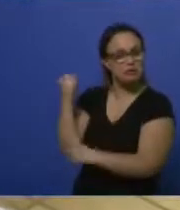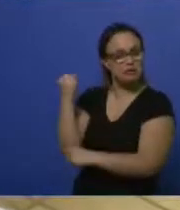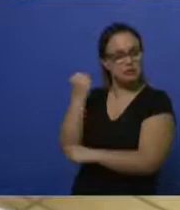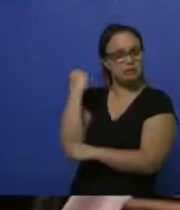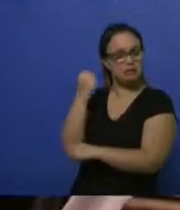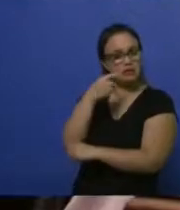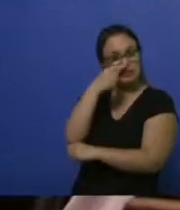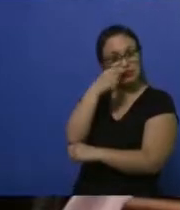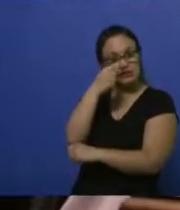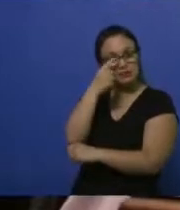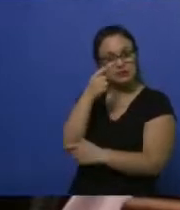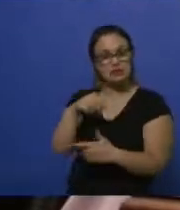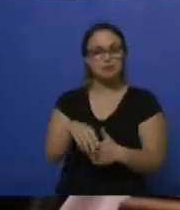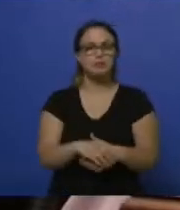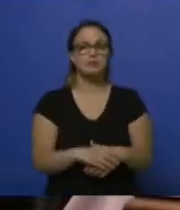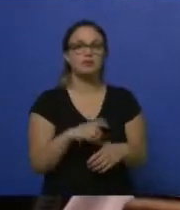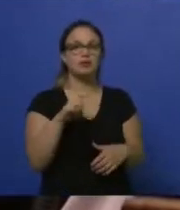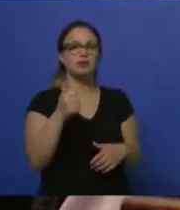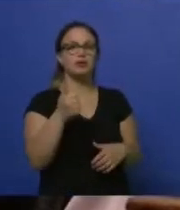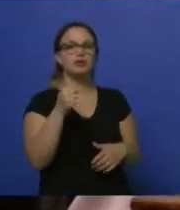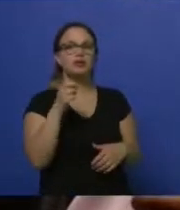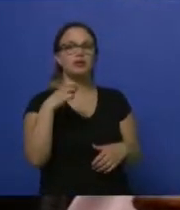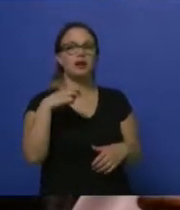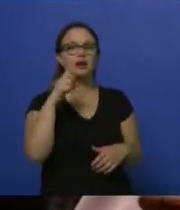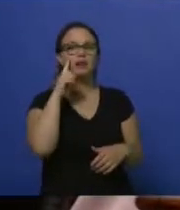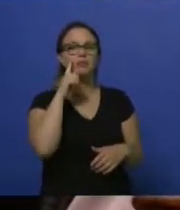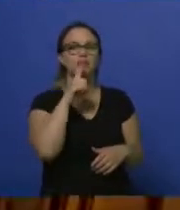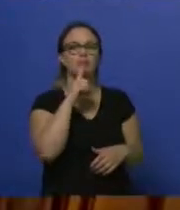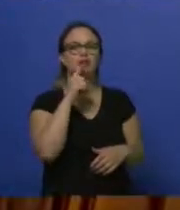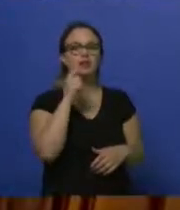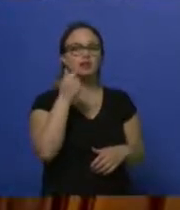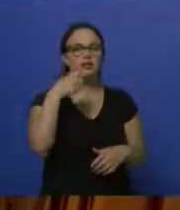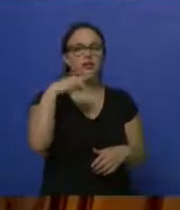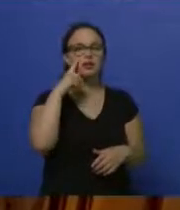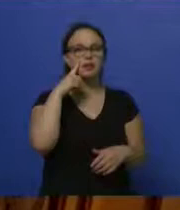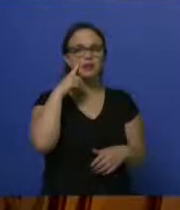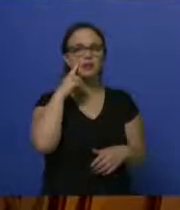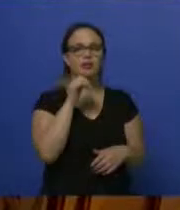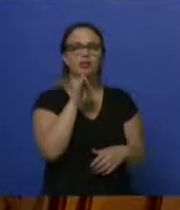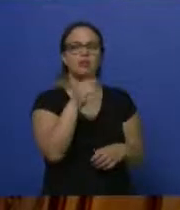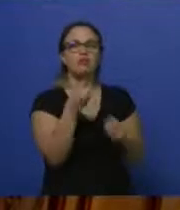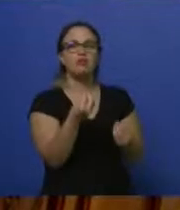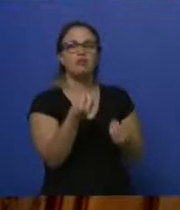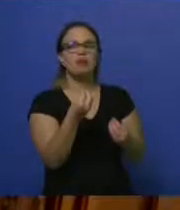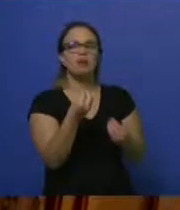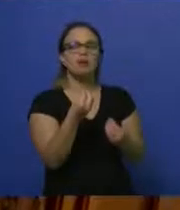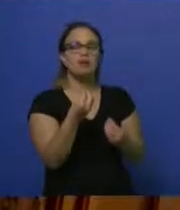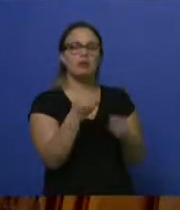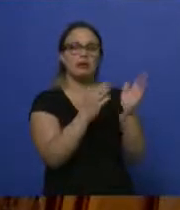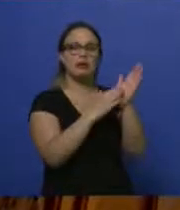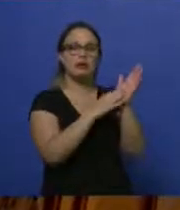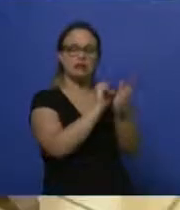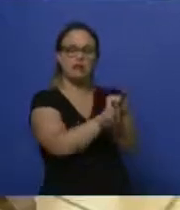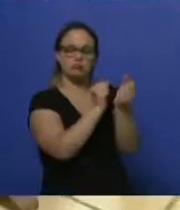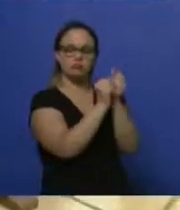era concejal, había tirado ese proyecto. Ajá. Parece que ese proyecto tiene mucho que ver con aquello. Había tirado una reforma integral de la Carta Orgánica. Es más, se había